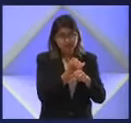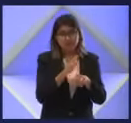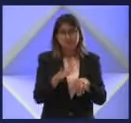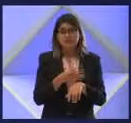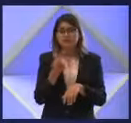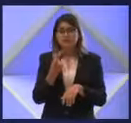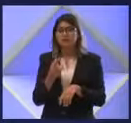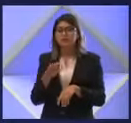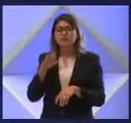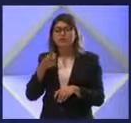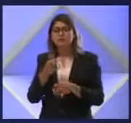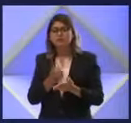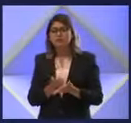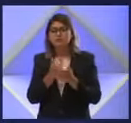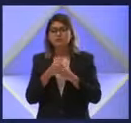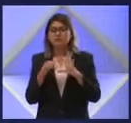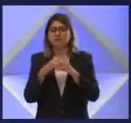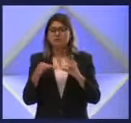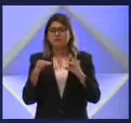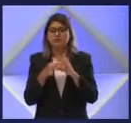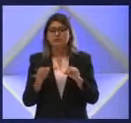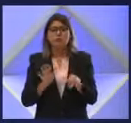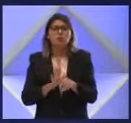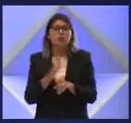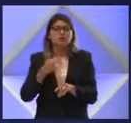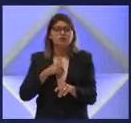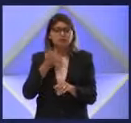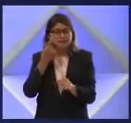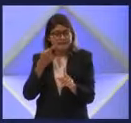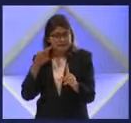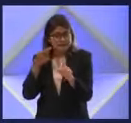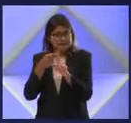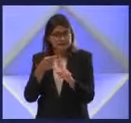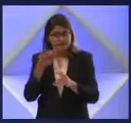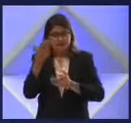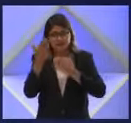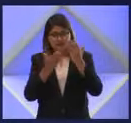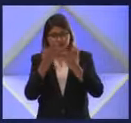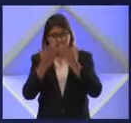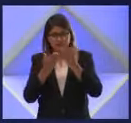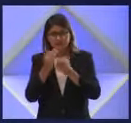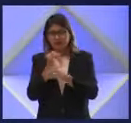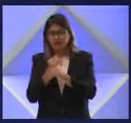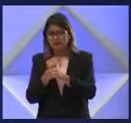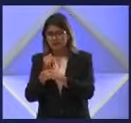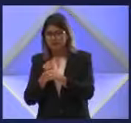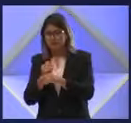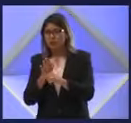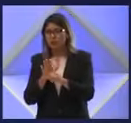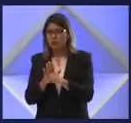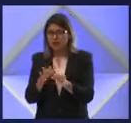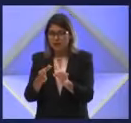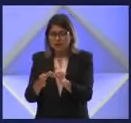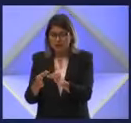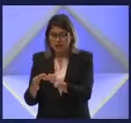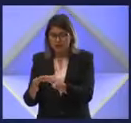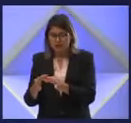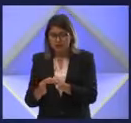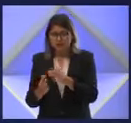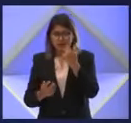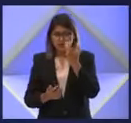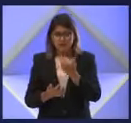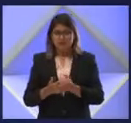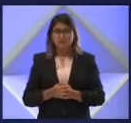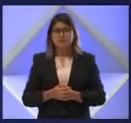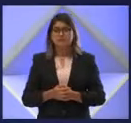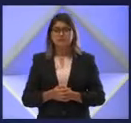nivel de precisión queremos en la observación de todo esto y desde luego ya hemos